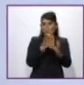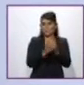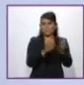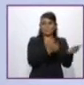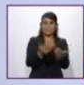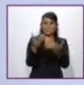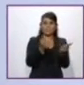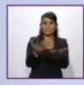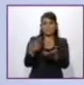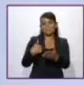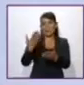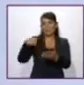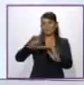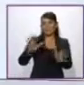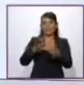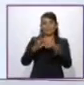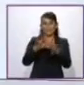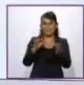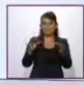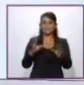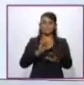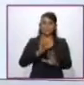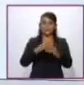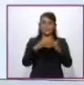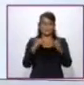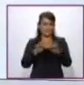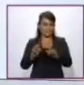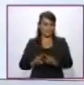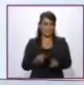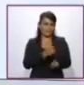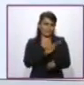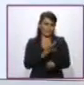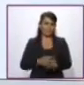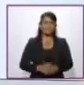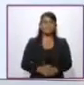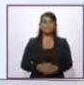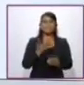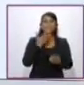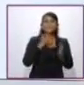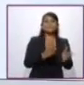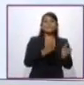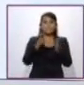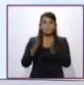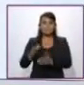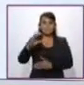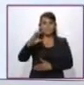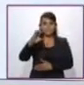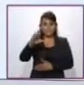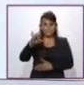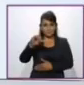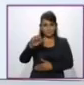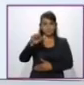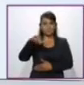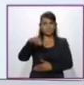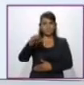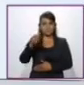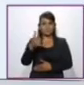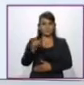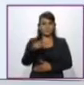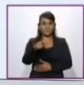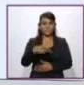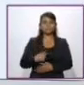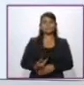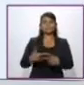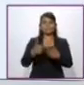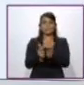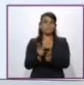cuantos los que acabo de mencionar. Gracias, candidato. La siguiente pregunta para la candidata Celia Maya García del partido